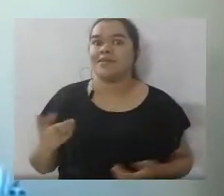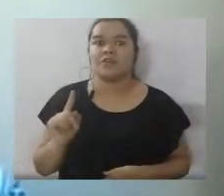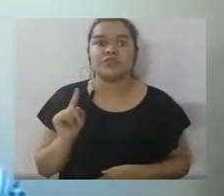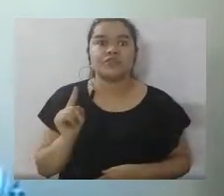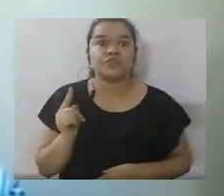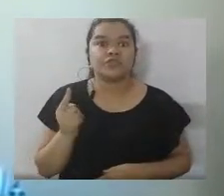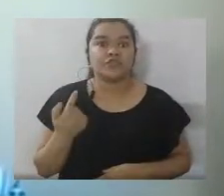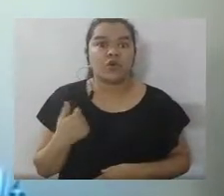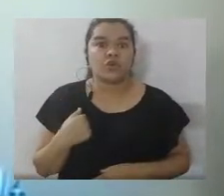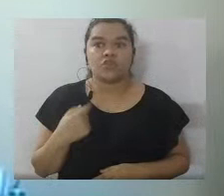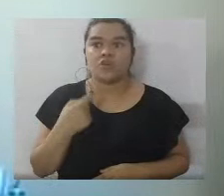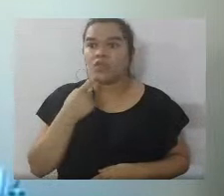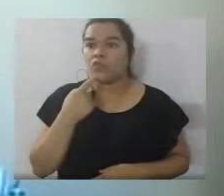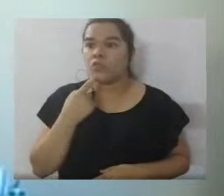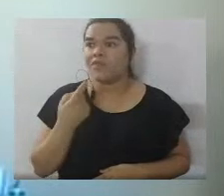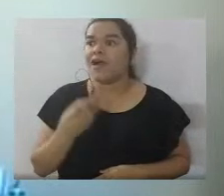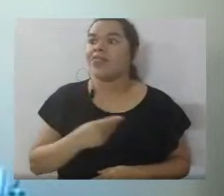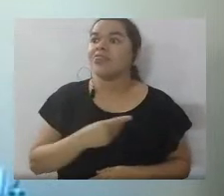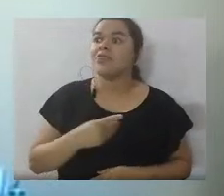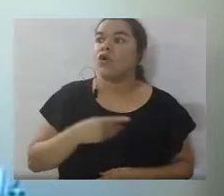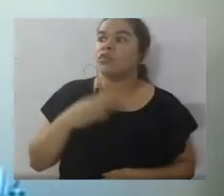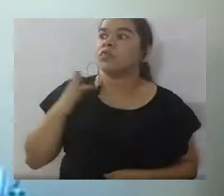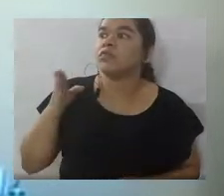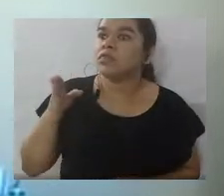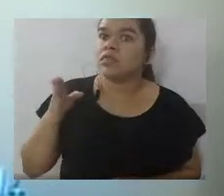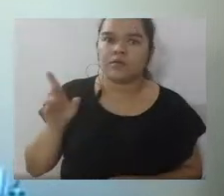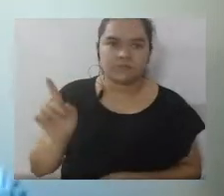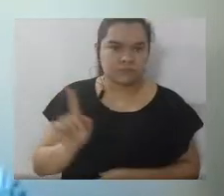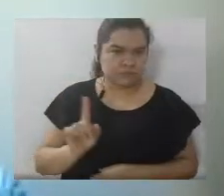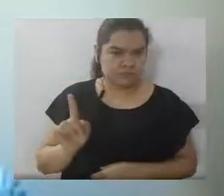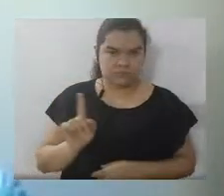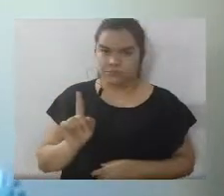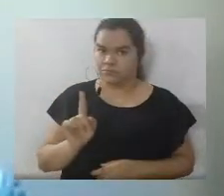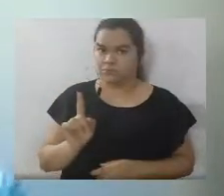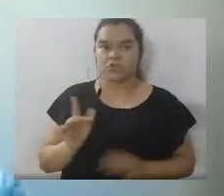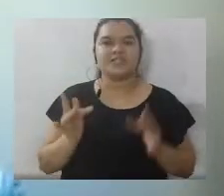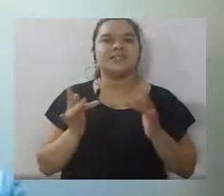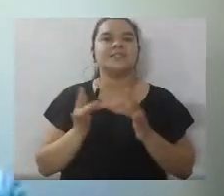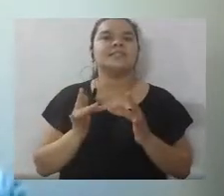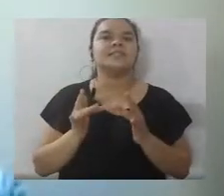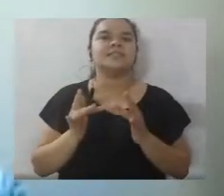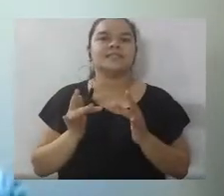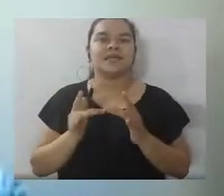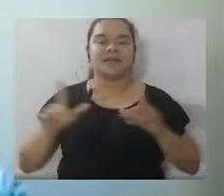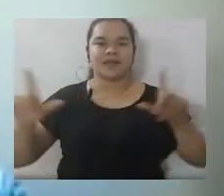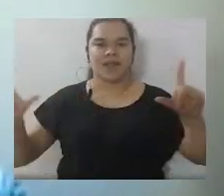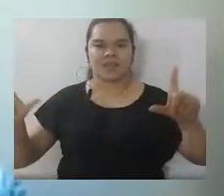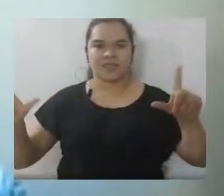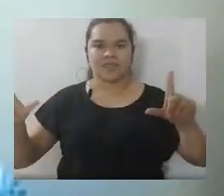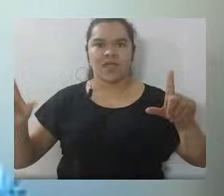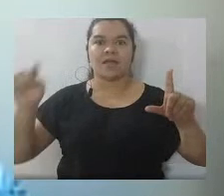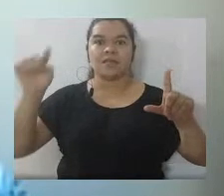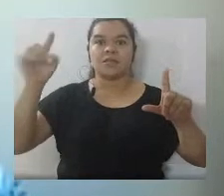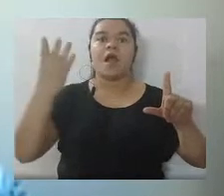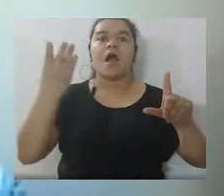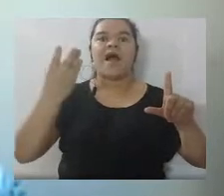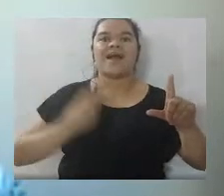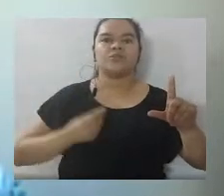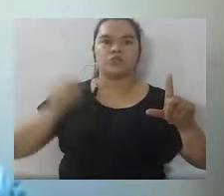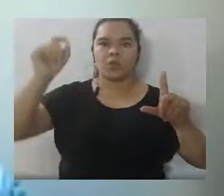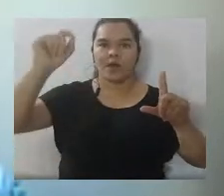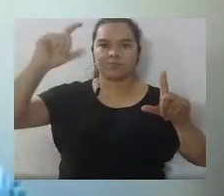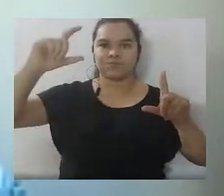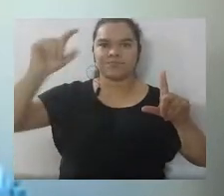a hacer preguntas de dónde van a tener, cómo poder acudir, cómo poder llegar al sitio adecuado para